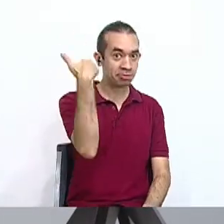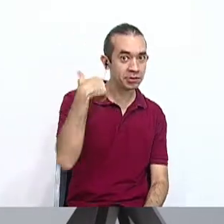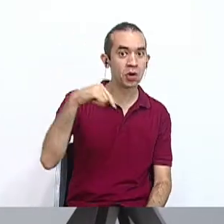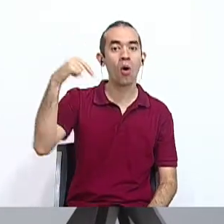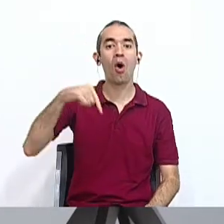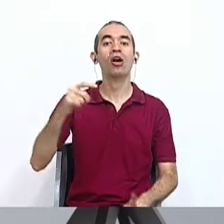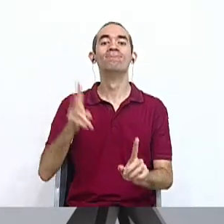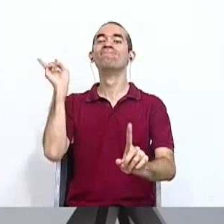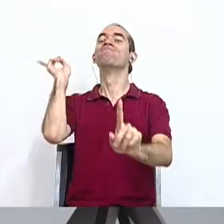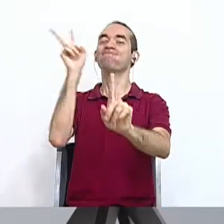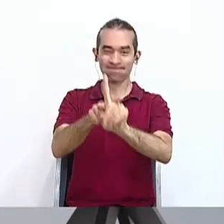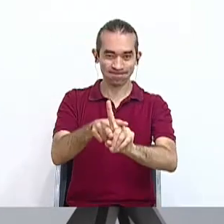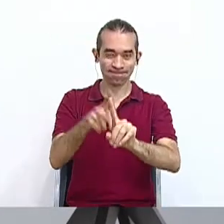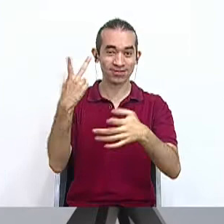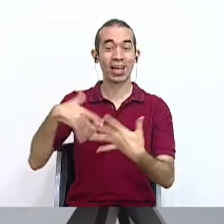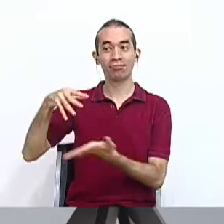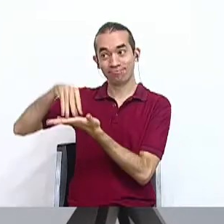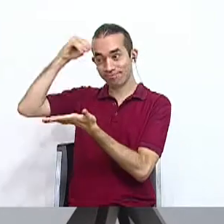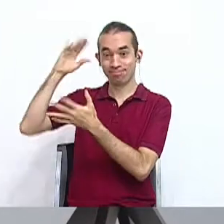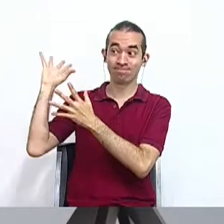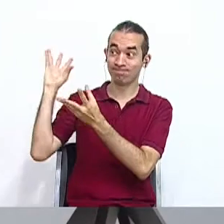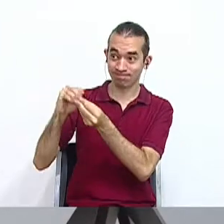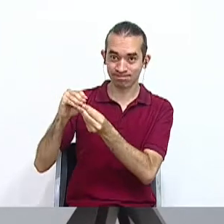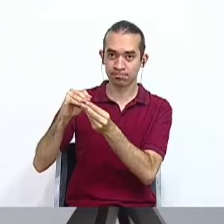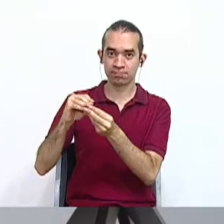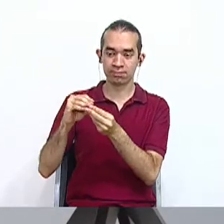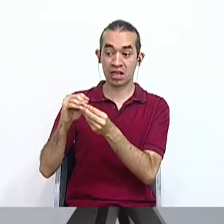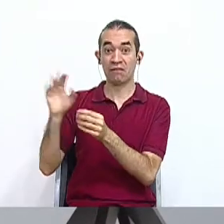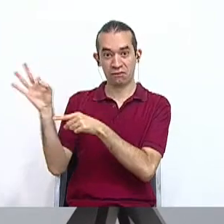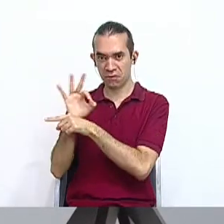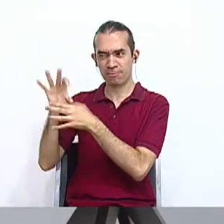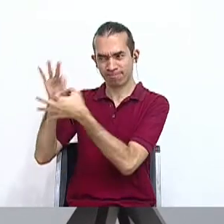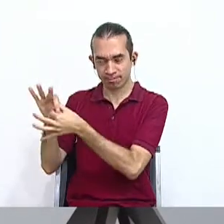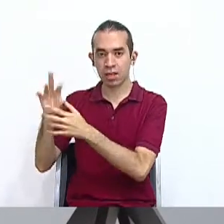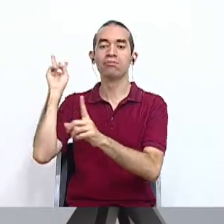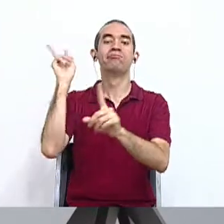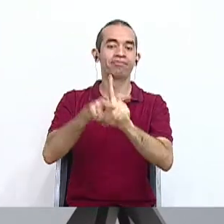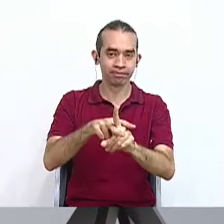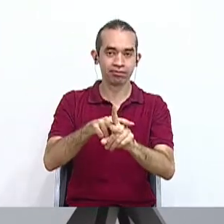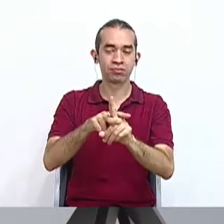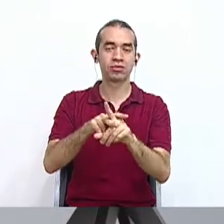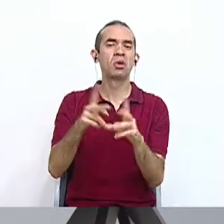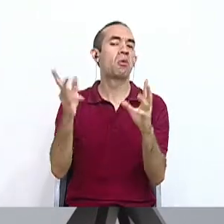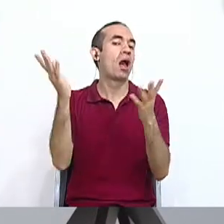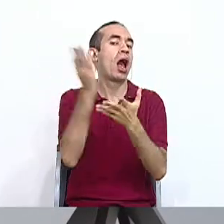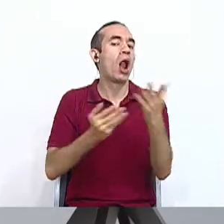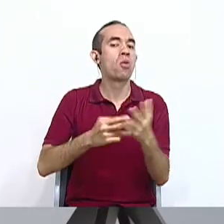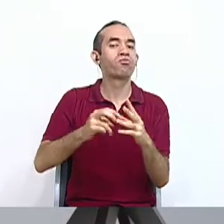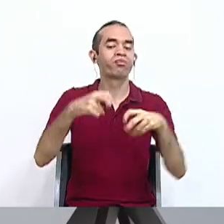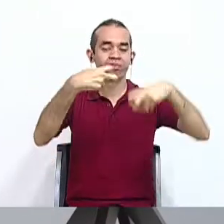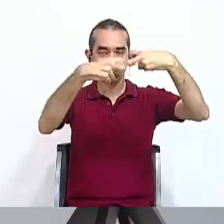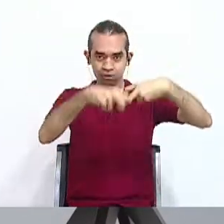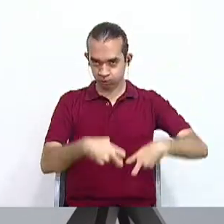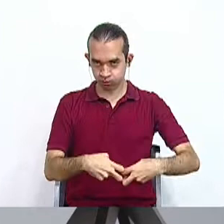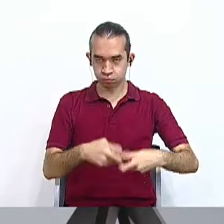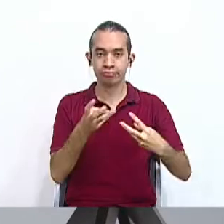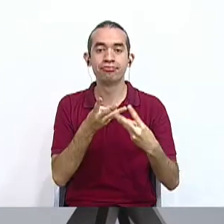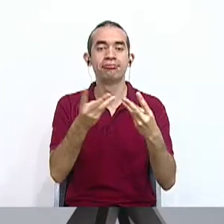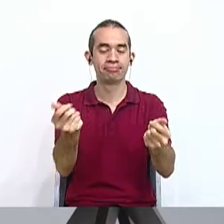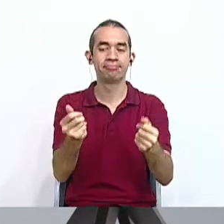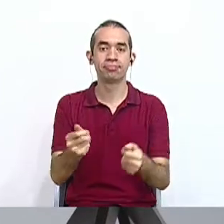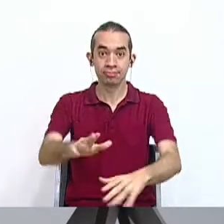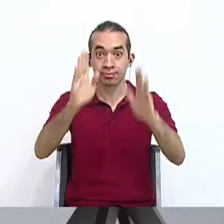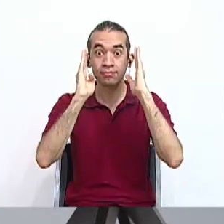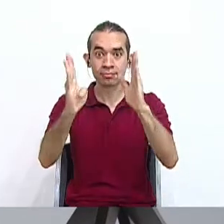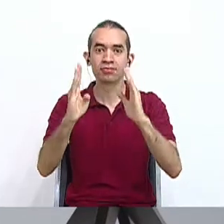a poner en práctica lo que hemos ido aprendiendo de esta función y lo vamos a aplicar en la resolución de problemas. Mucha